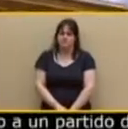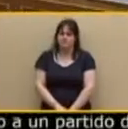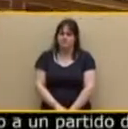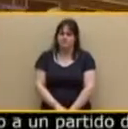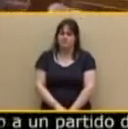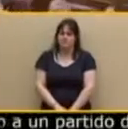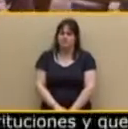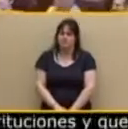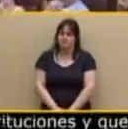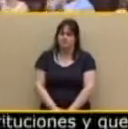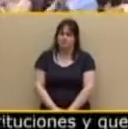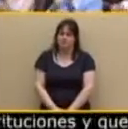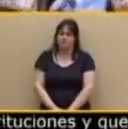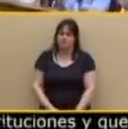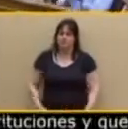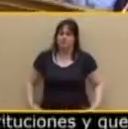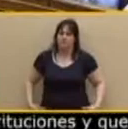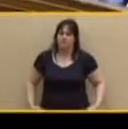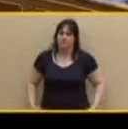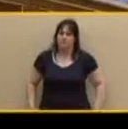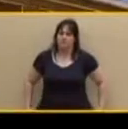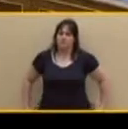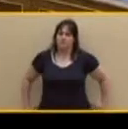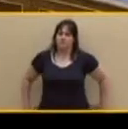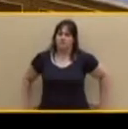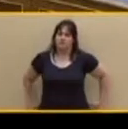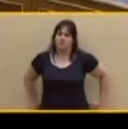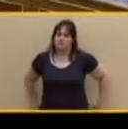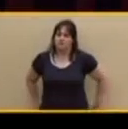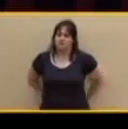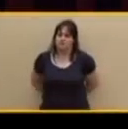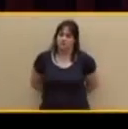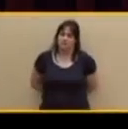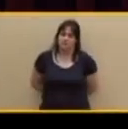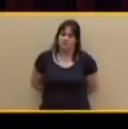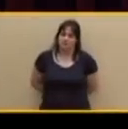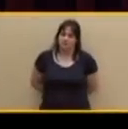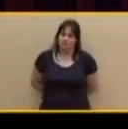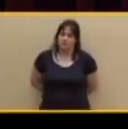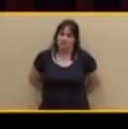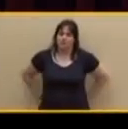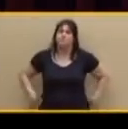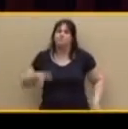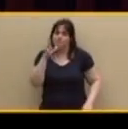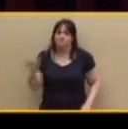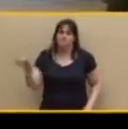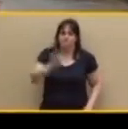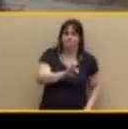como líderes de ese país que vende ese proyecto alternativo de tercero